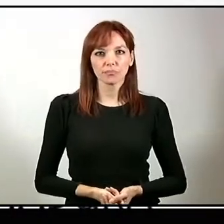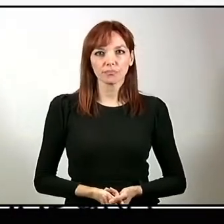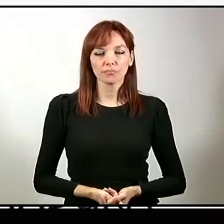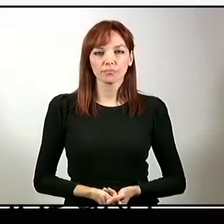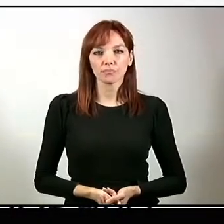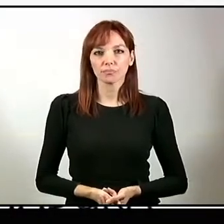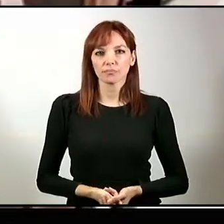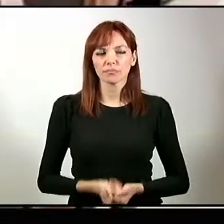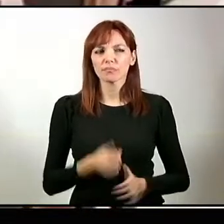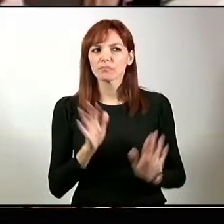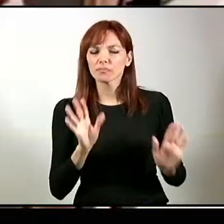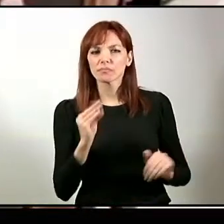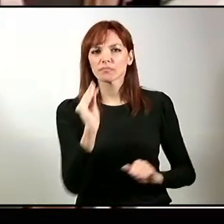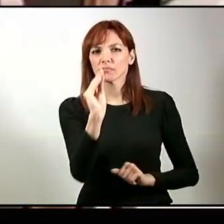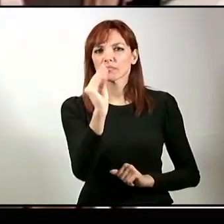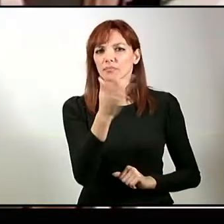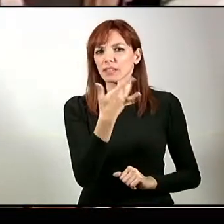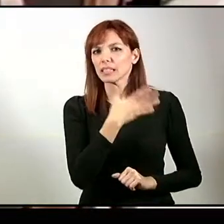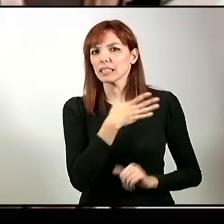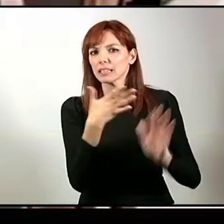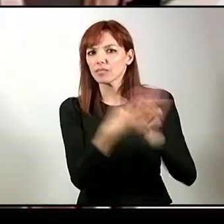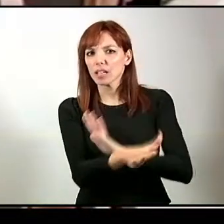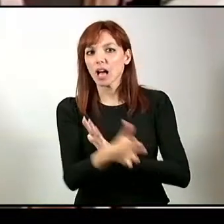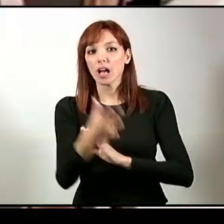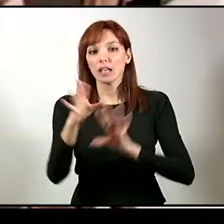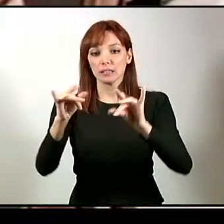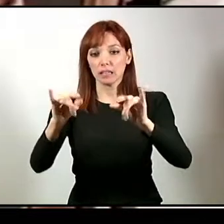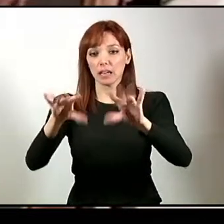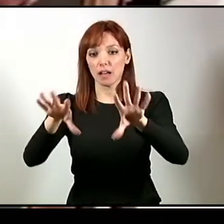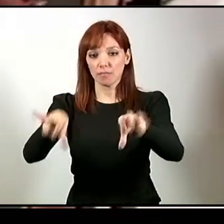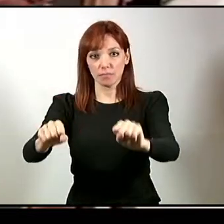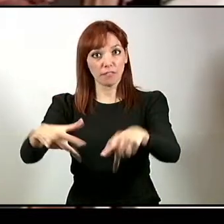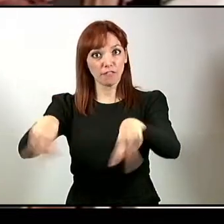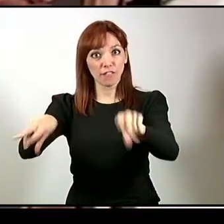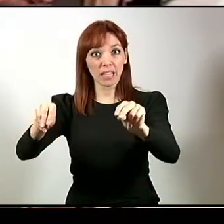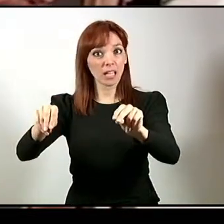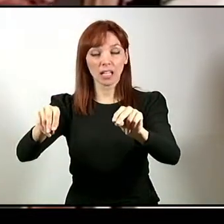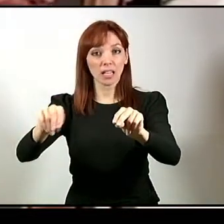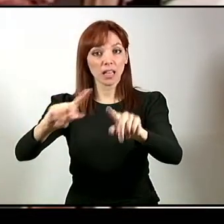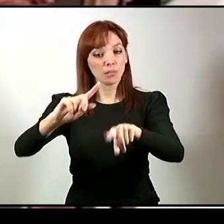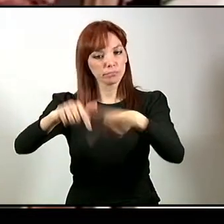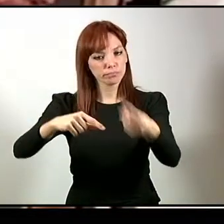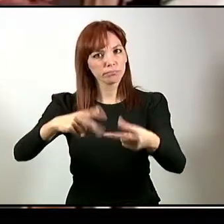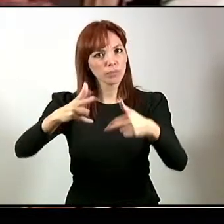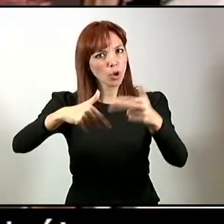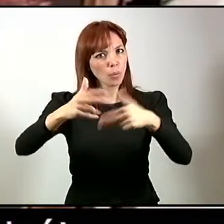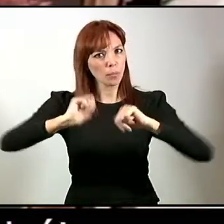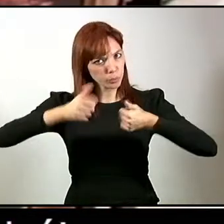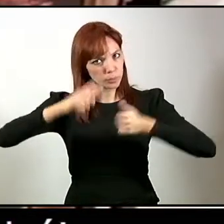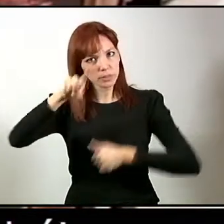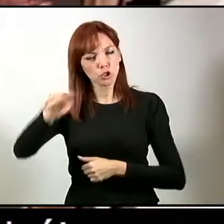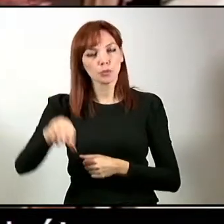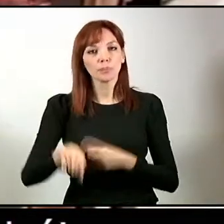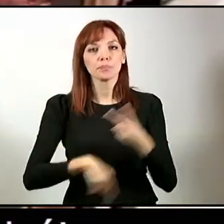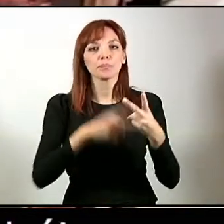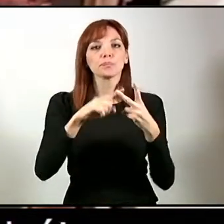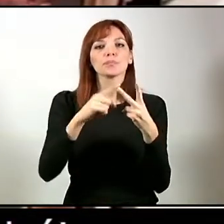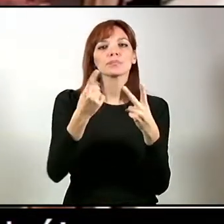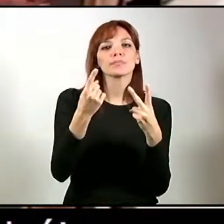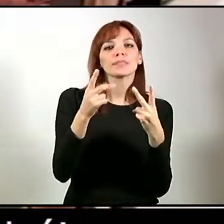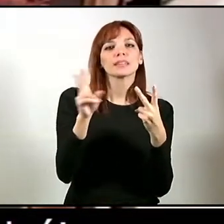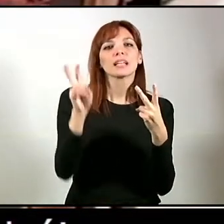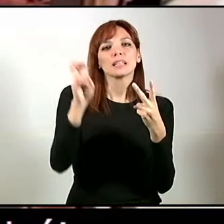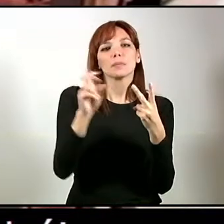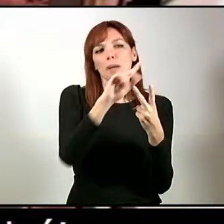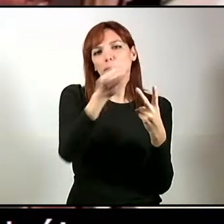¿Eso quiere decir que una vez finalizadas las expropiaciones podría comenzar la obra? Y otra cuestión con respecto a la financiación.